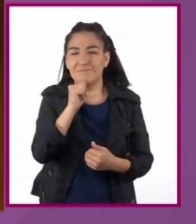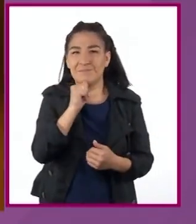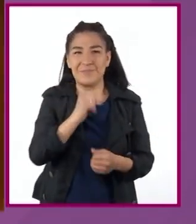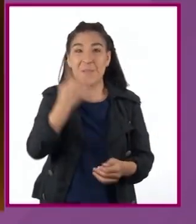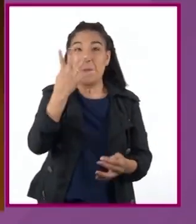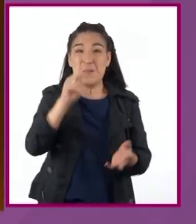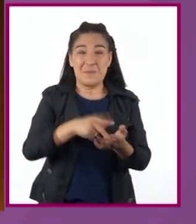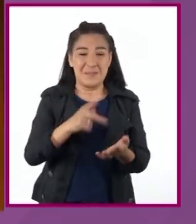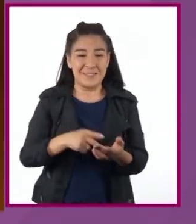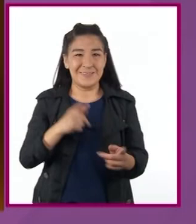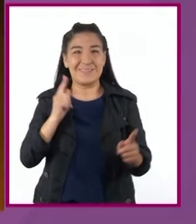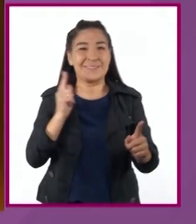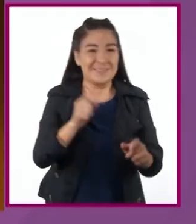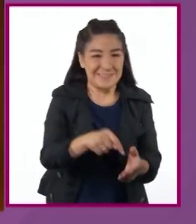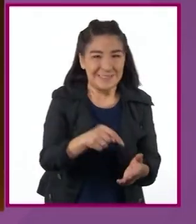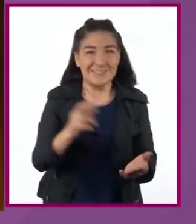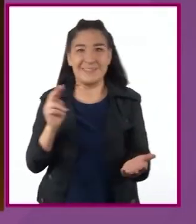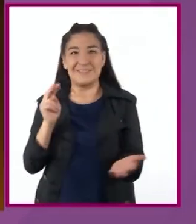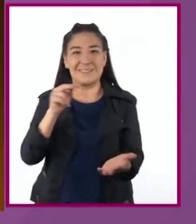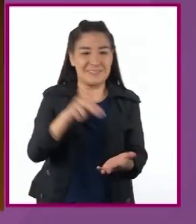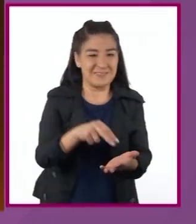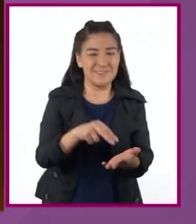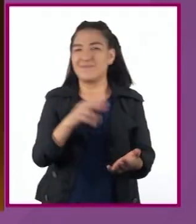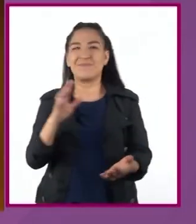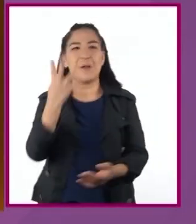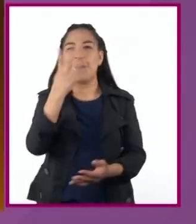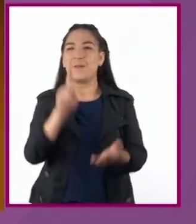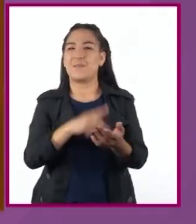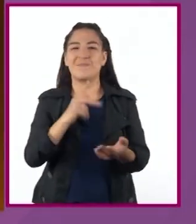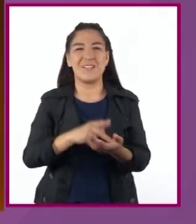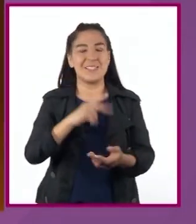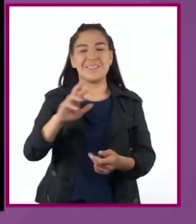intentó y 4 veces se arrepintió.